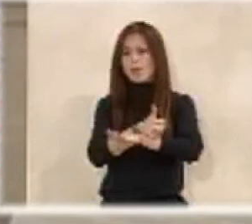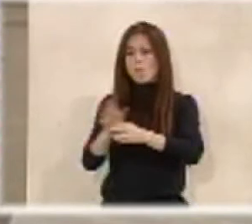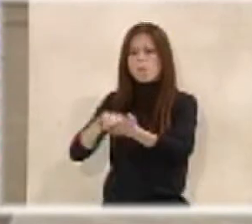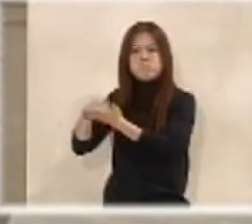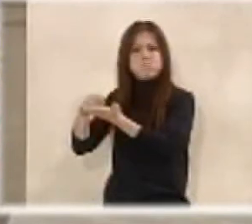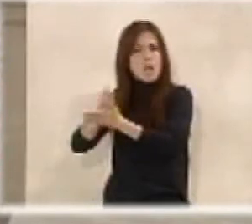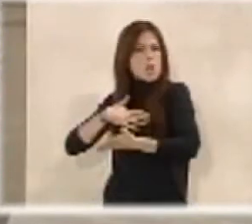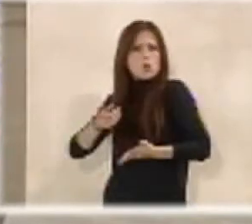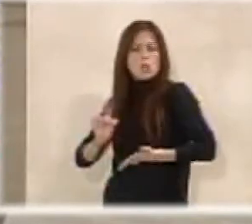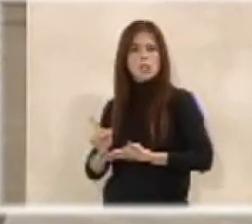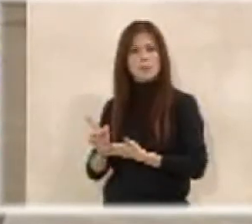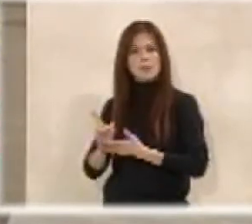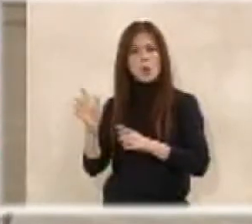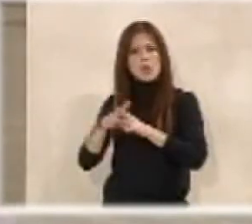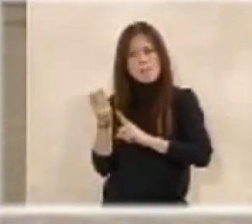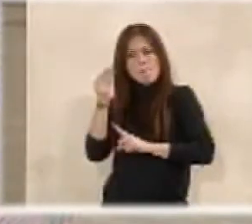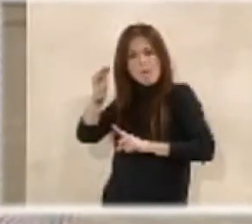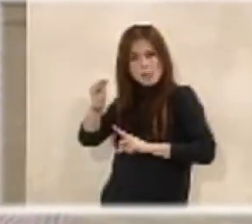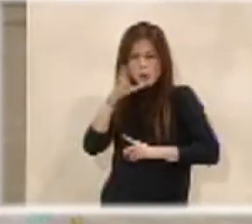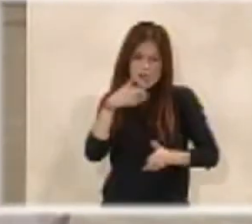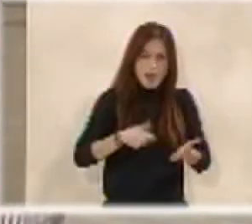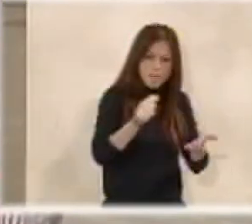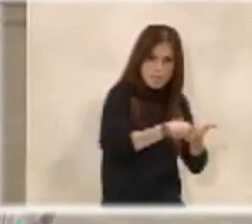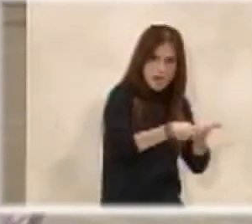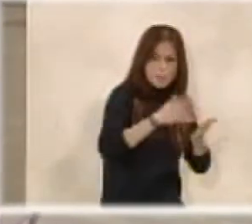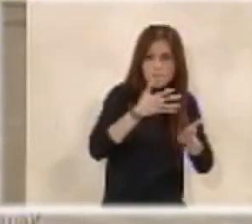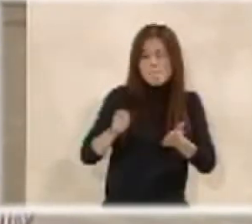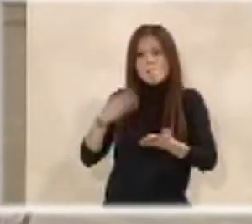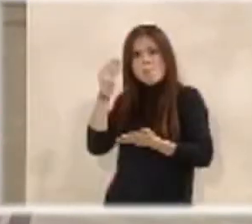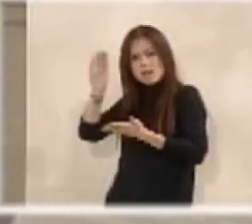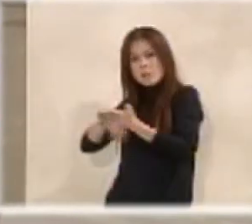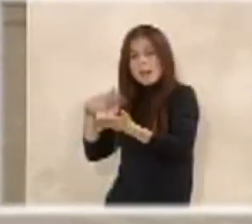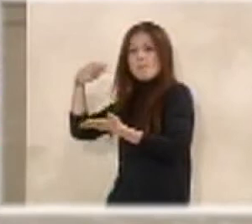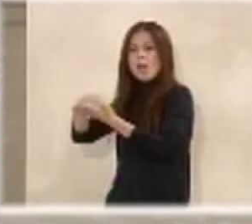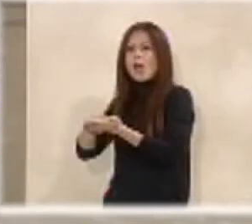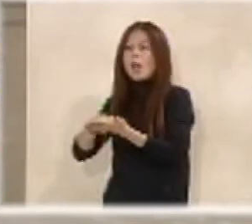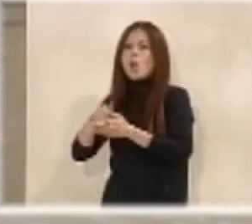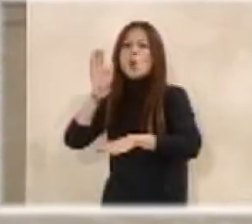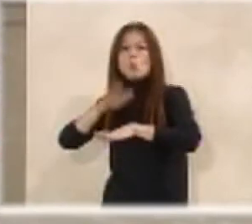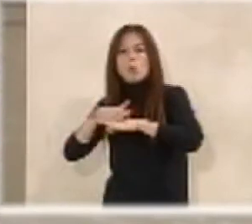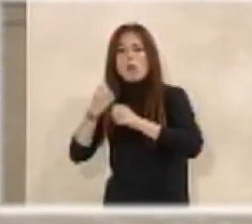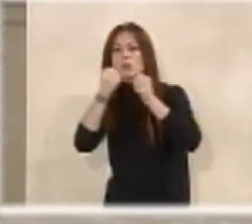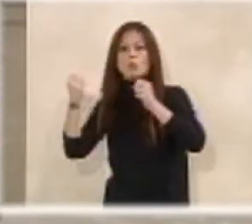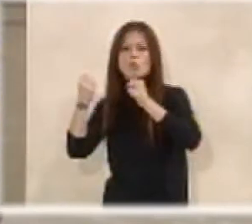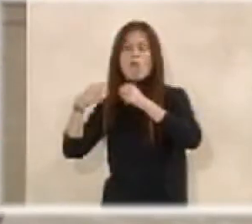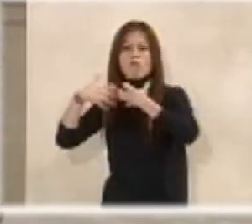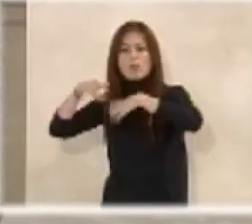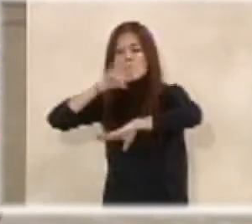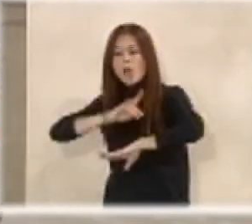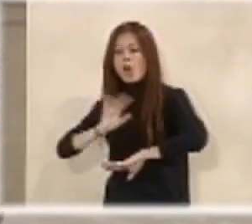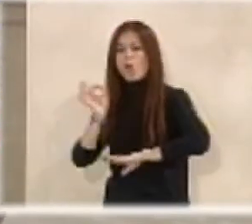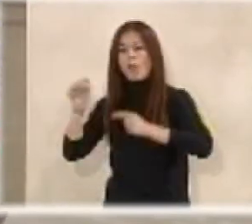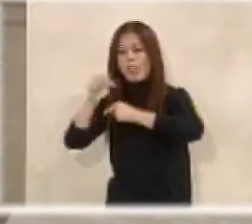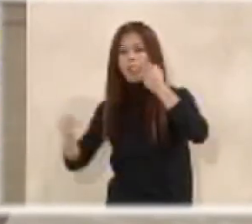pagar un recibo añadido a lo que se está. Pero no es porque haya deficiencia de servicio